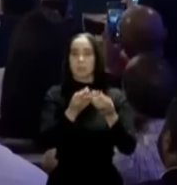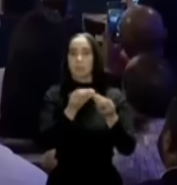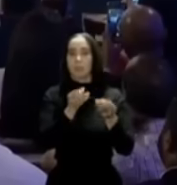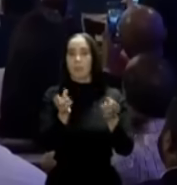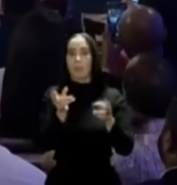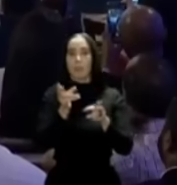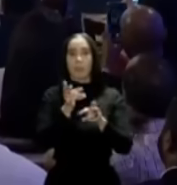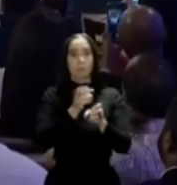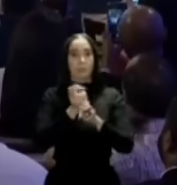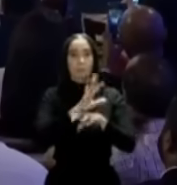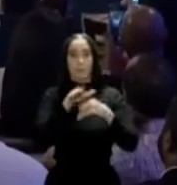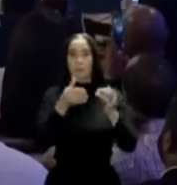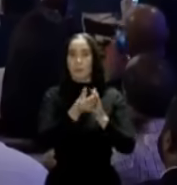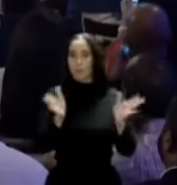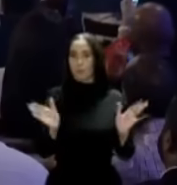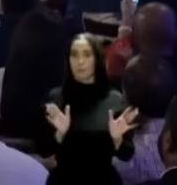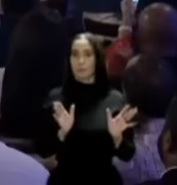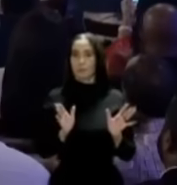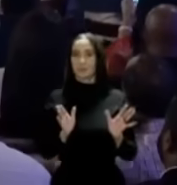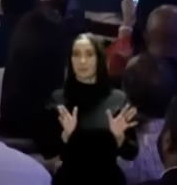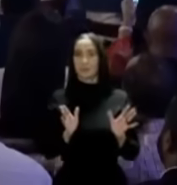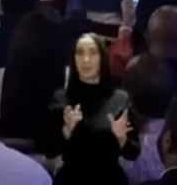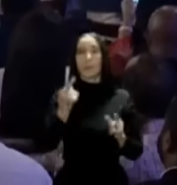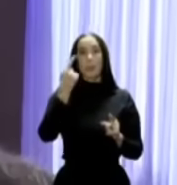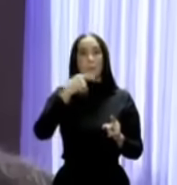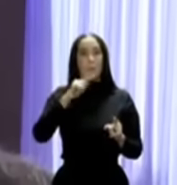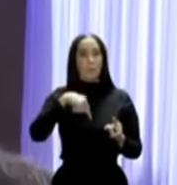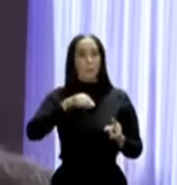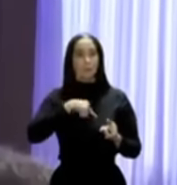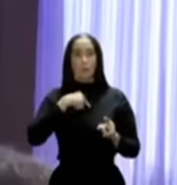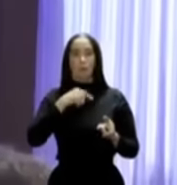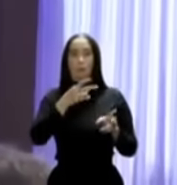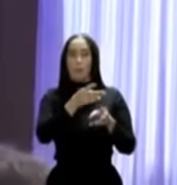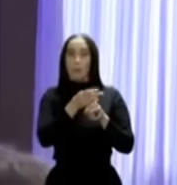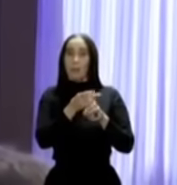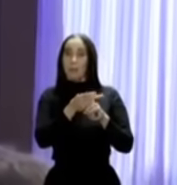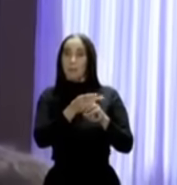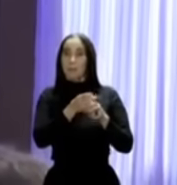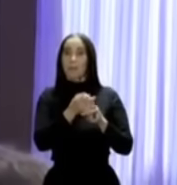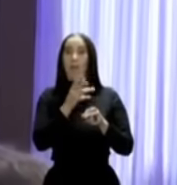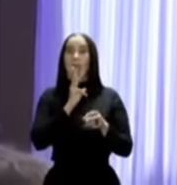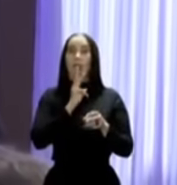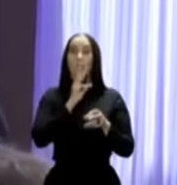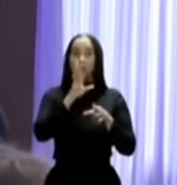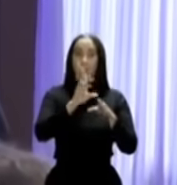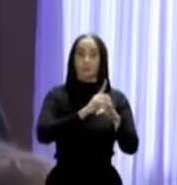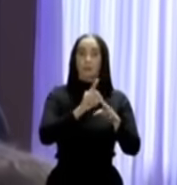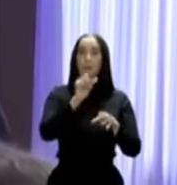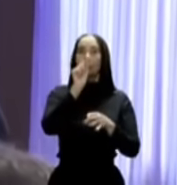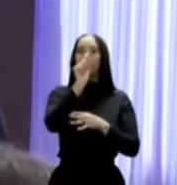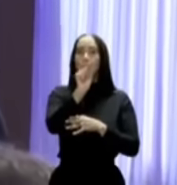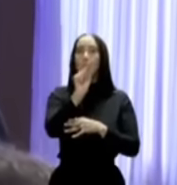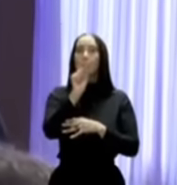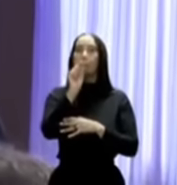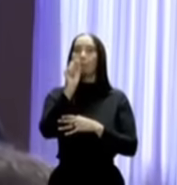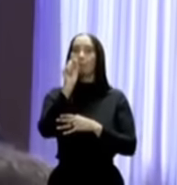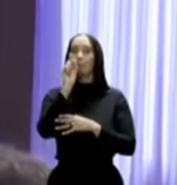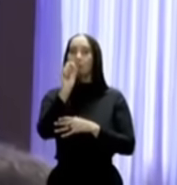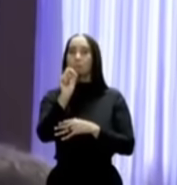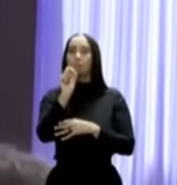a afectar a todos, porque a nosotros nos va a afectar también. Pero nosotros vamos a alimentar nuestro canal con 1.5 metros